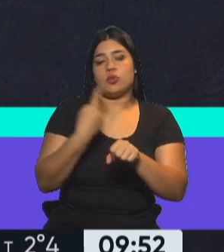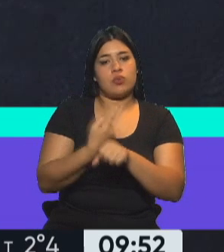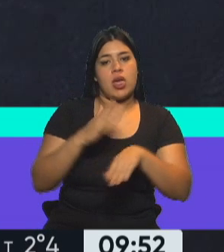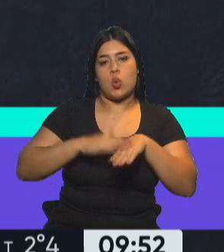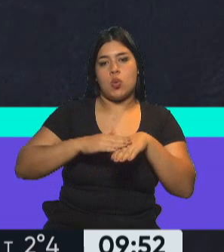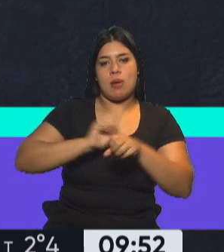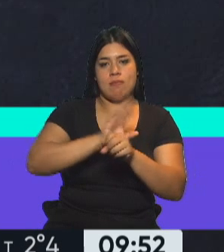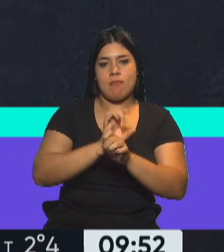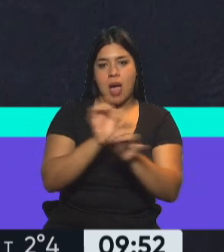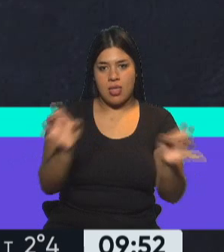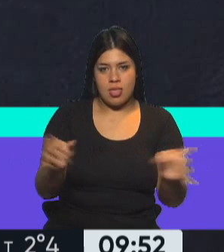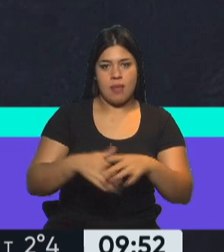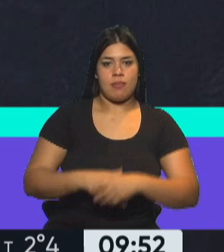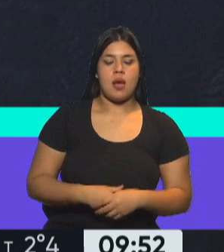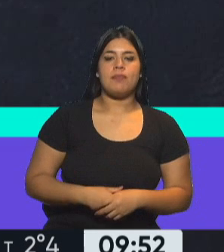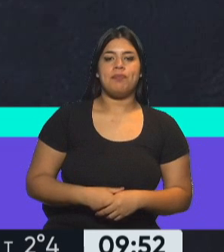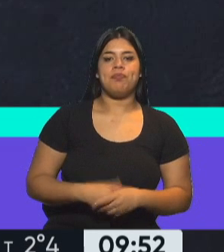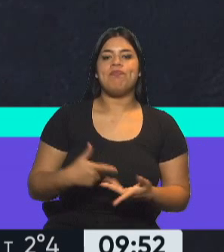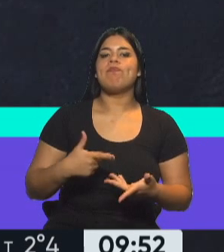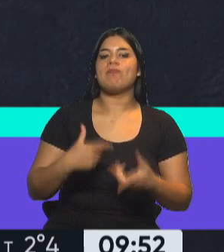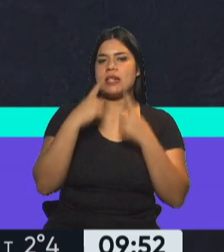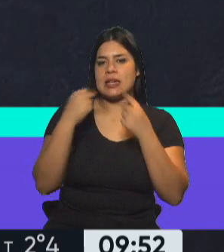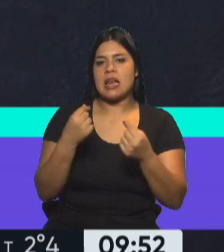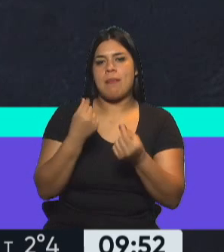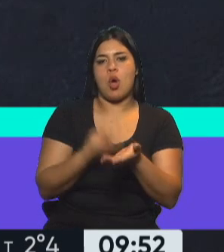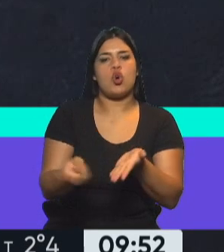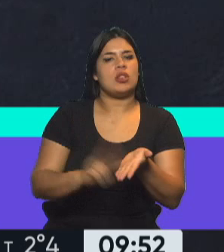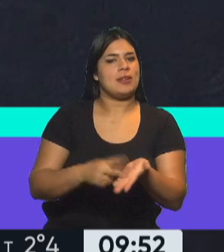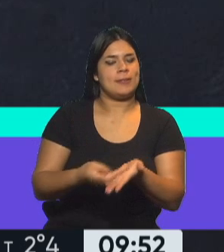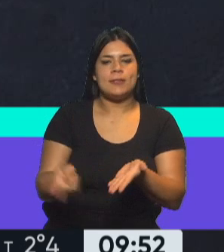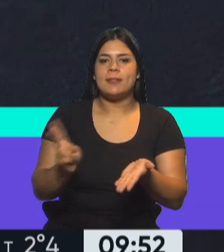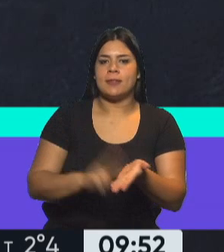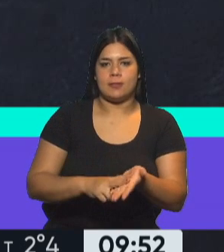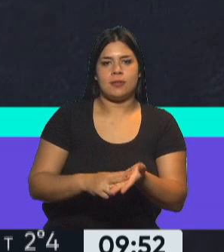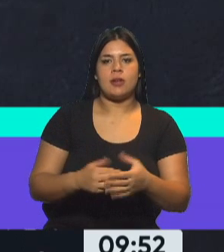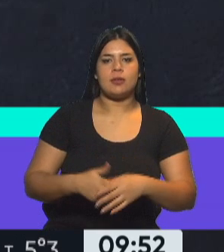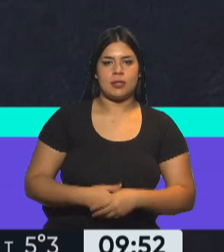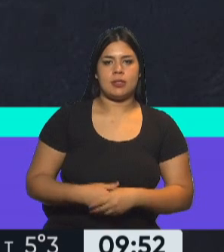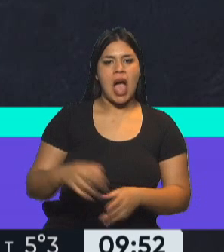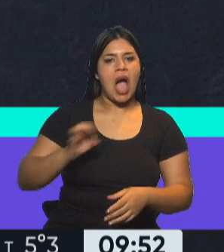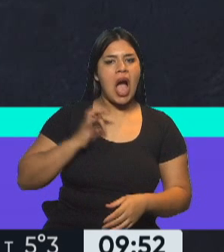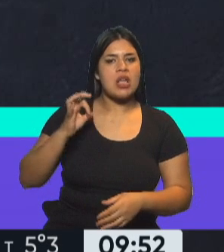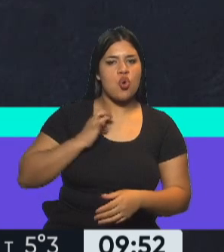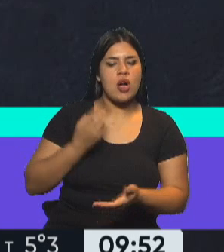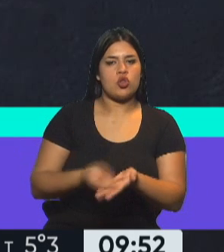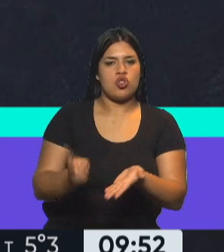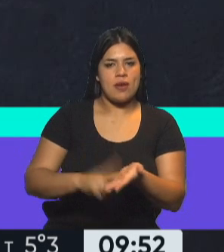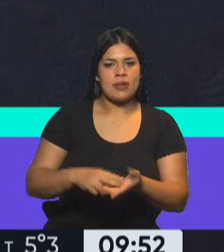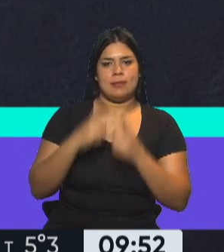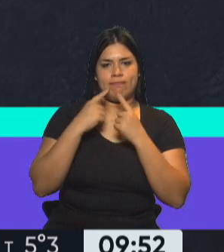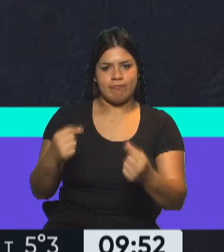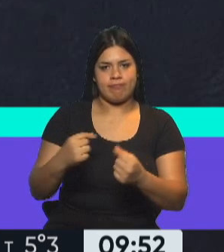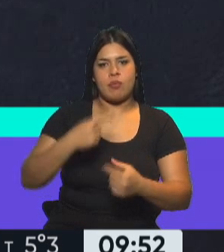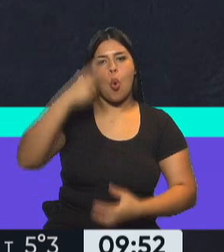durante todos estos años, donde se reclama una y otra vez cada jornada, cada año que pasa,